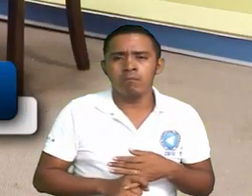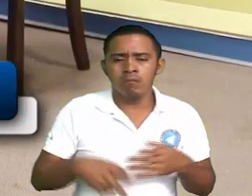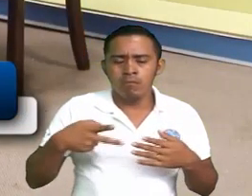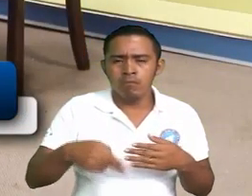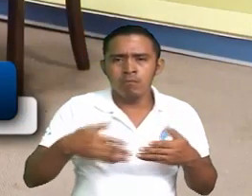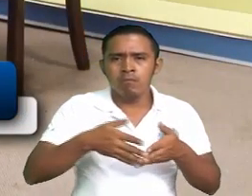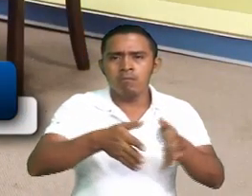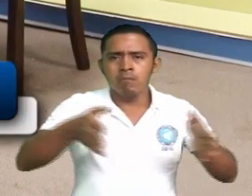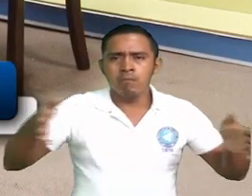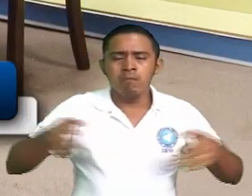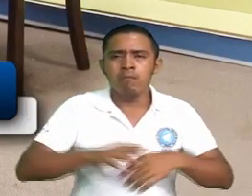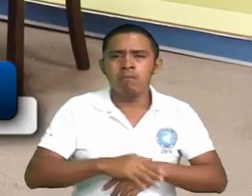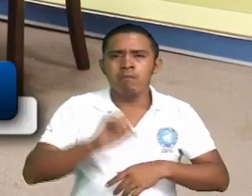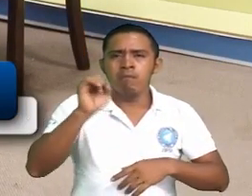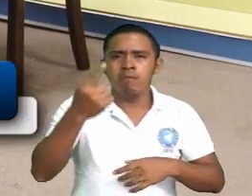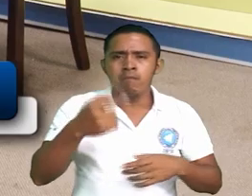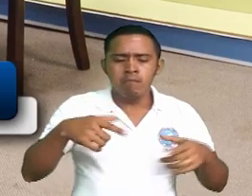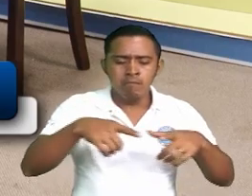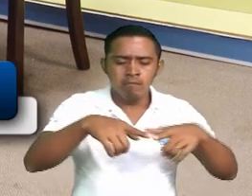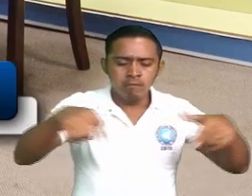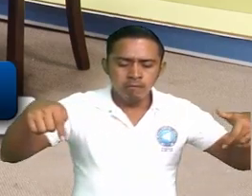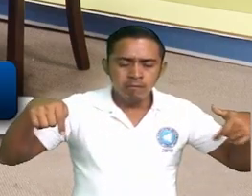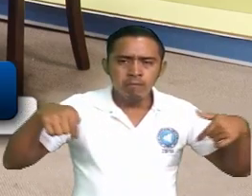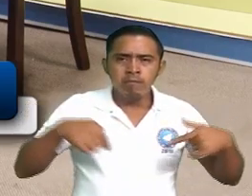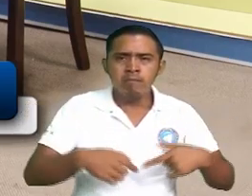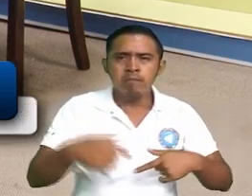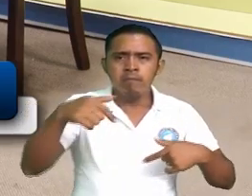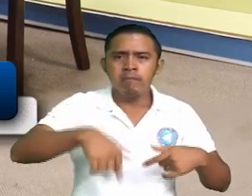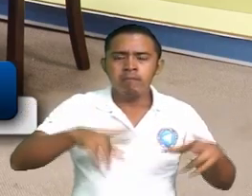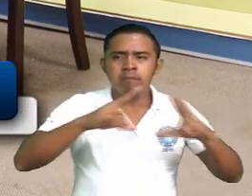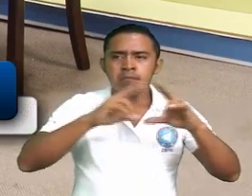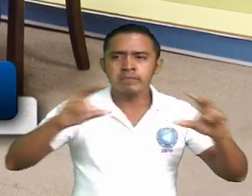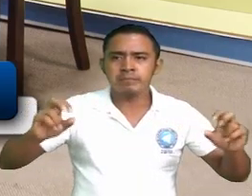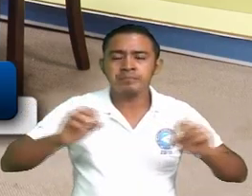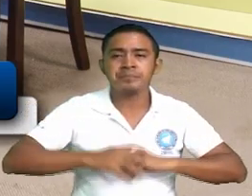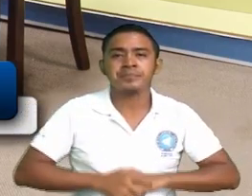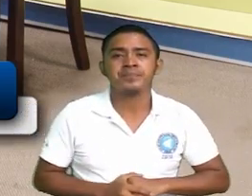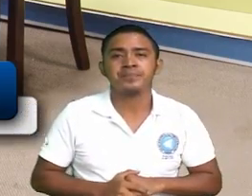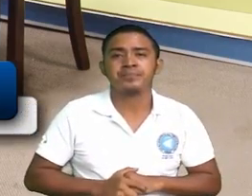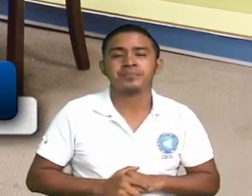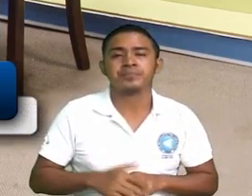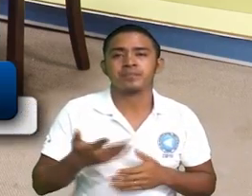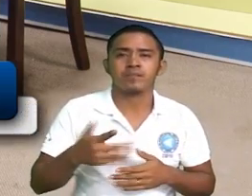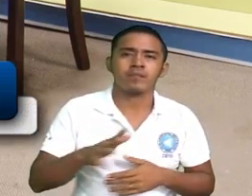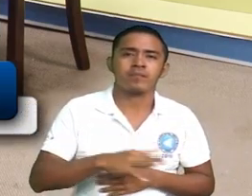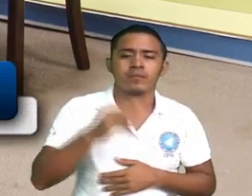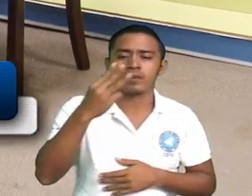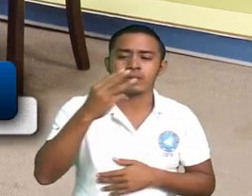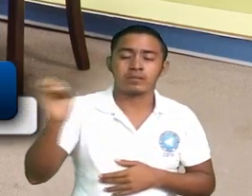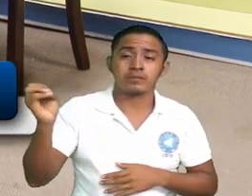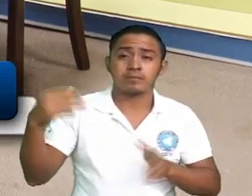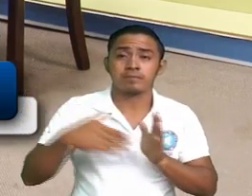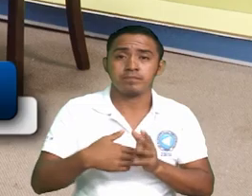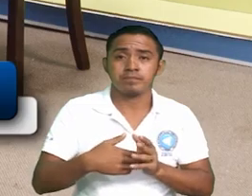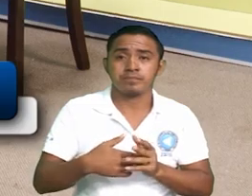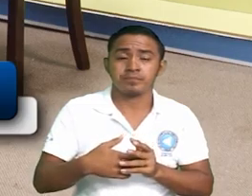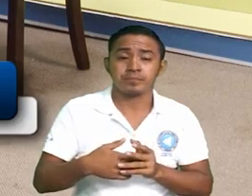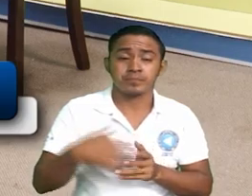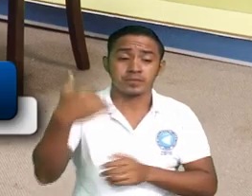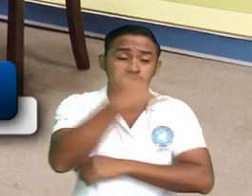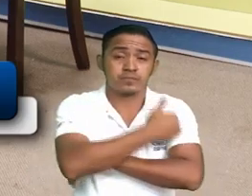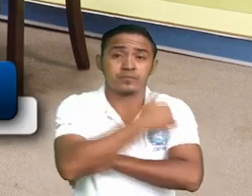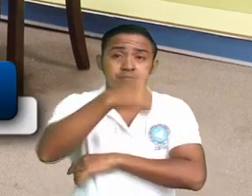inauguraron, aperturaron el primer lote de vacunas producido y envasado en Nicaragua. Más de 300.000 dosis fueron